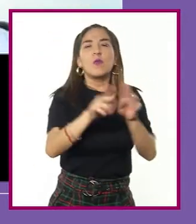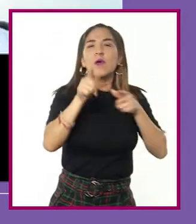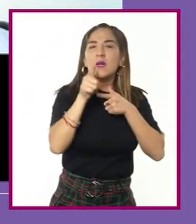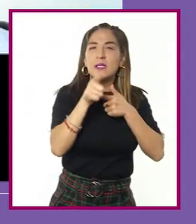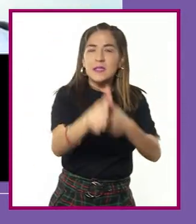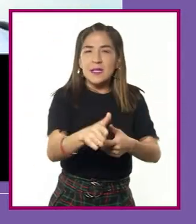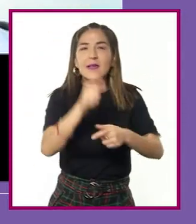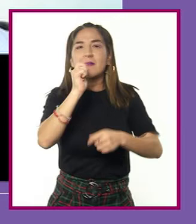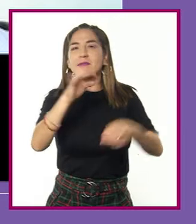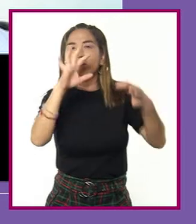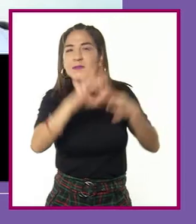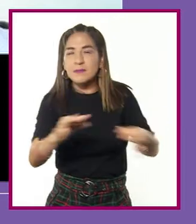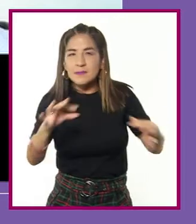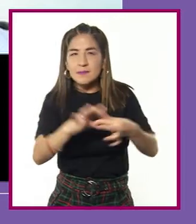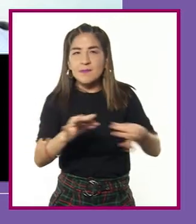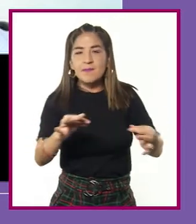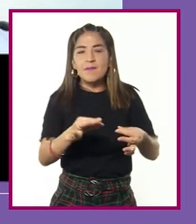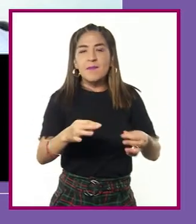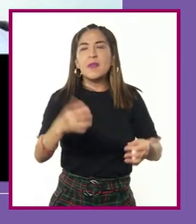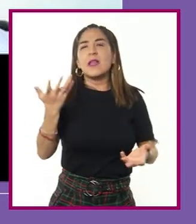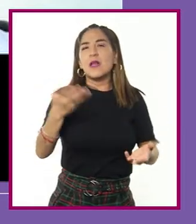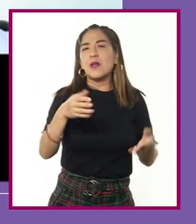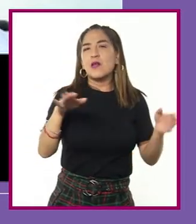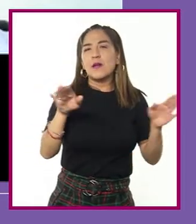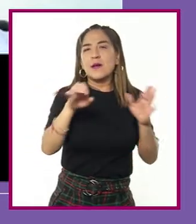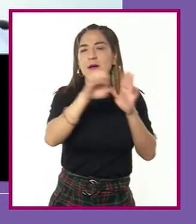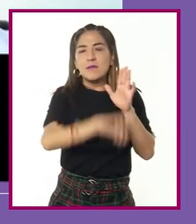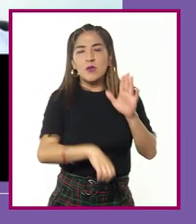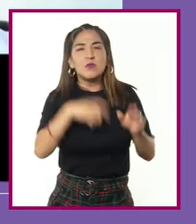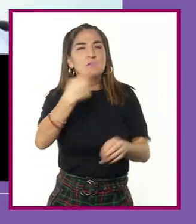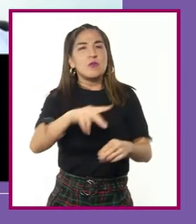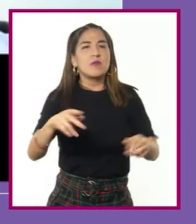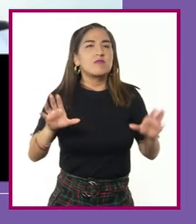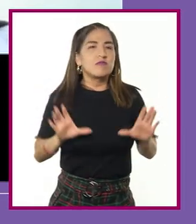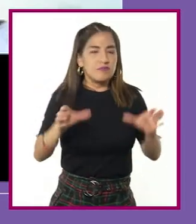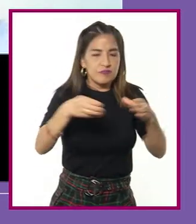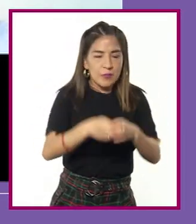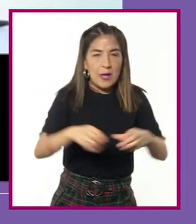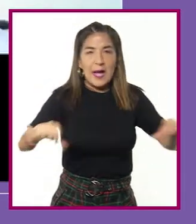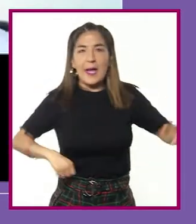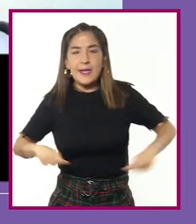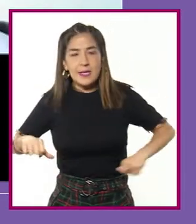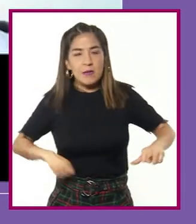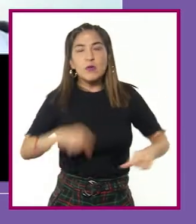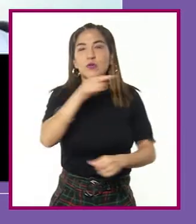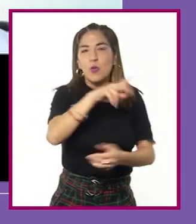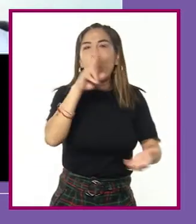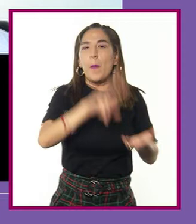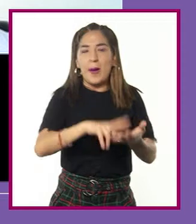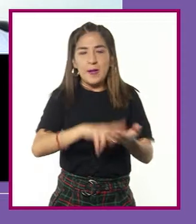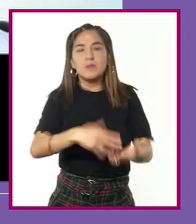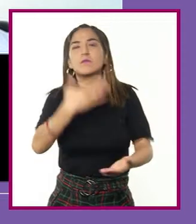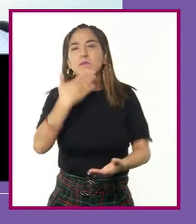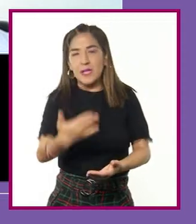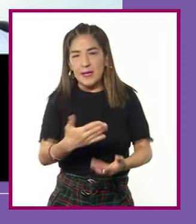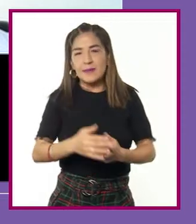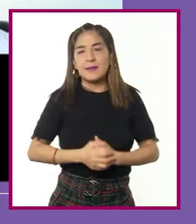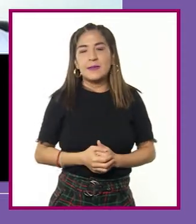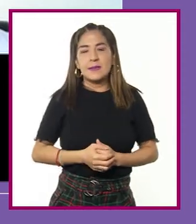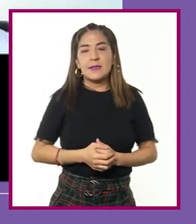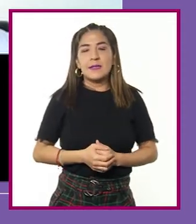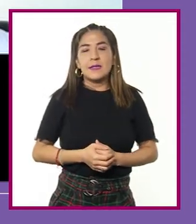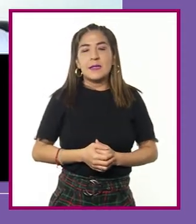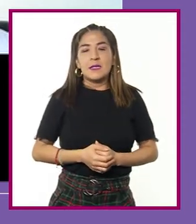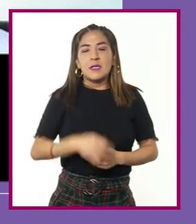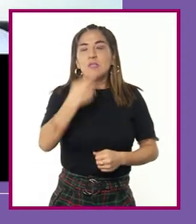persona que se le puede considerar como parte de la comunidad, pero con valores a seguir, llamémosle así. Es